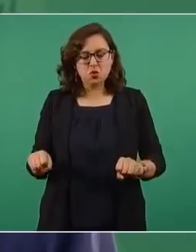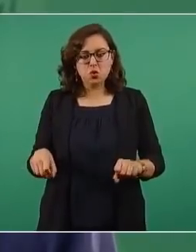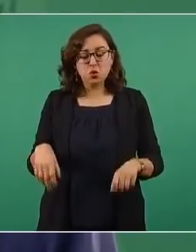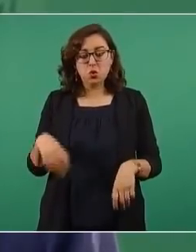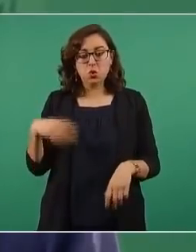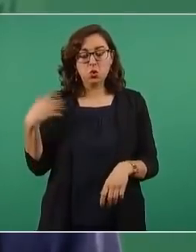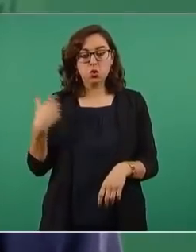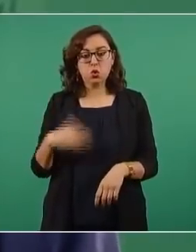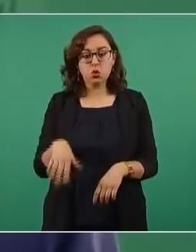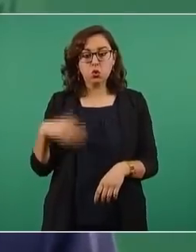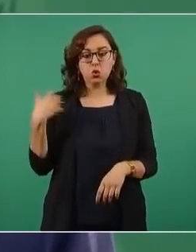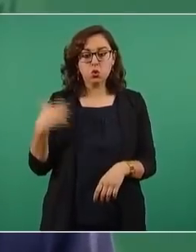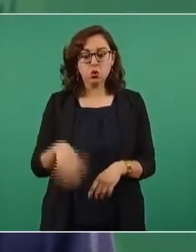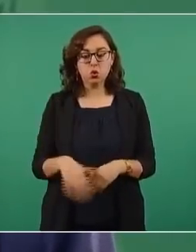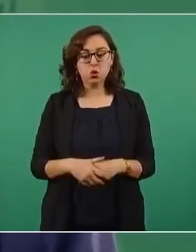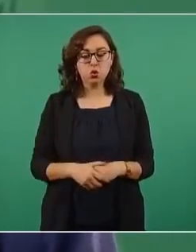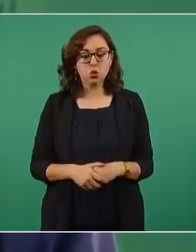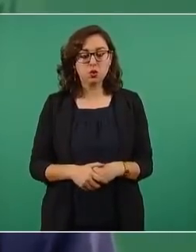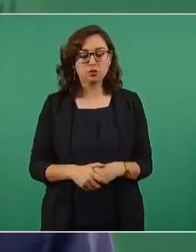No